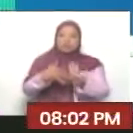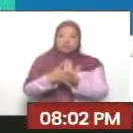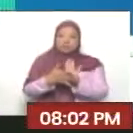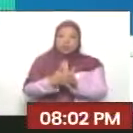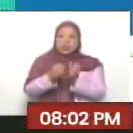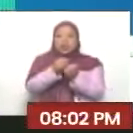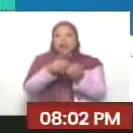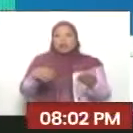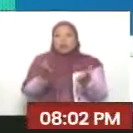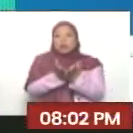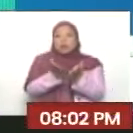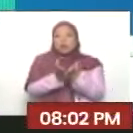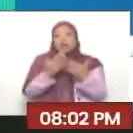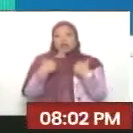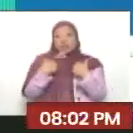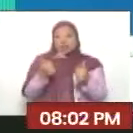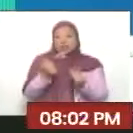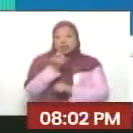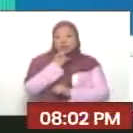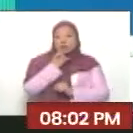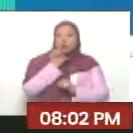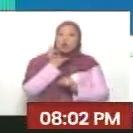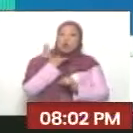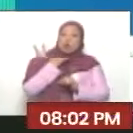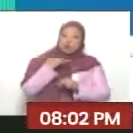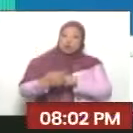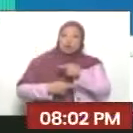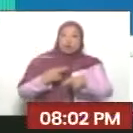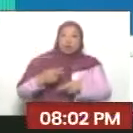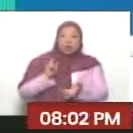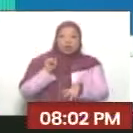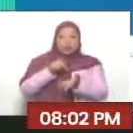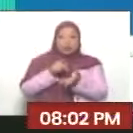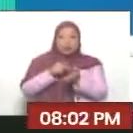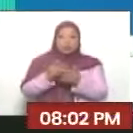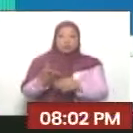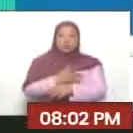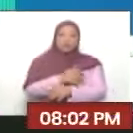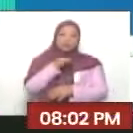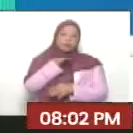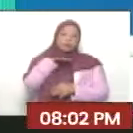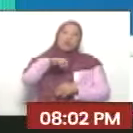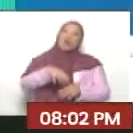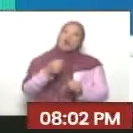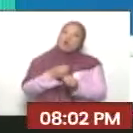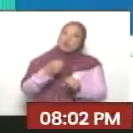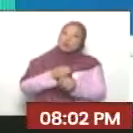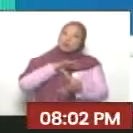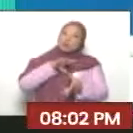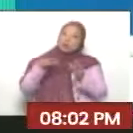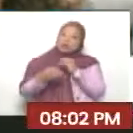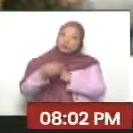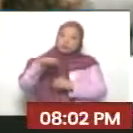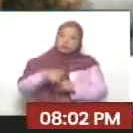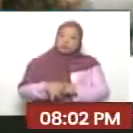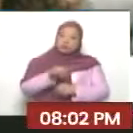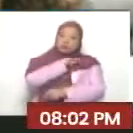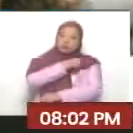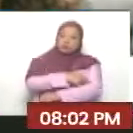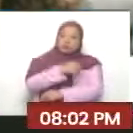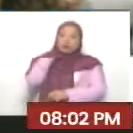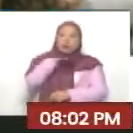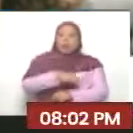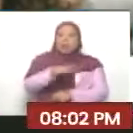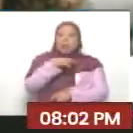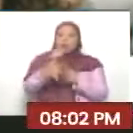estas sociedades tan complejas hay que construir un nuevo Estado. Ahora. Y en función de eso, presidente, el poder popular